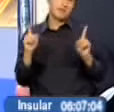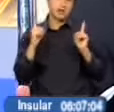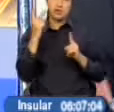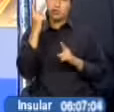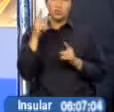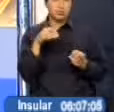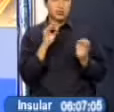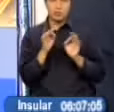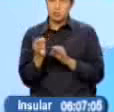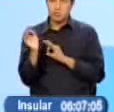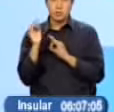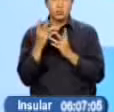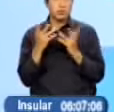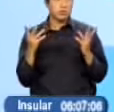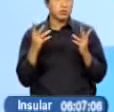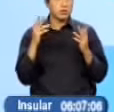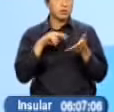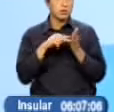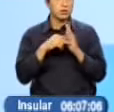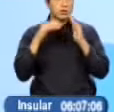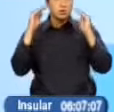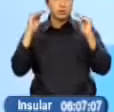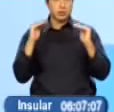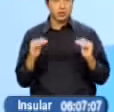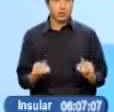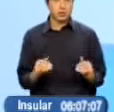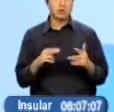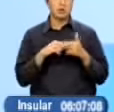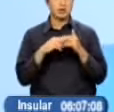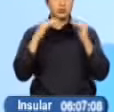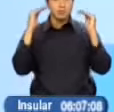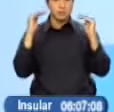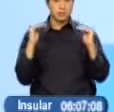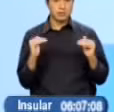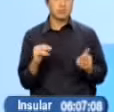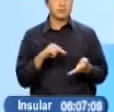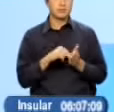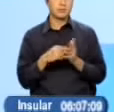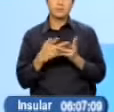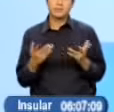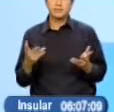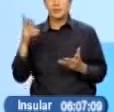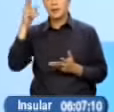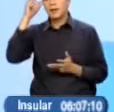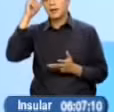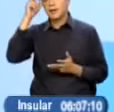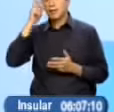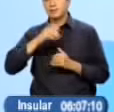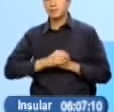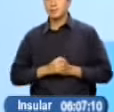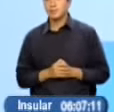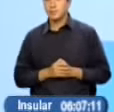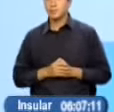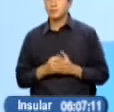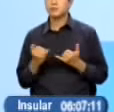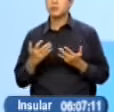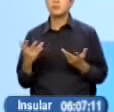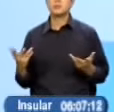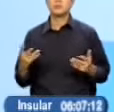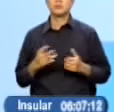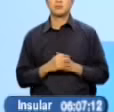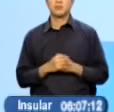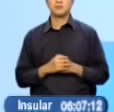diferentes pero se baja significativamente el nivel de las relaciones yo creo que estamos hablando de